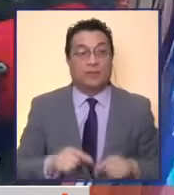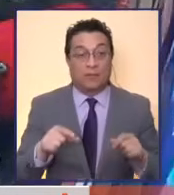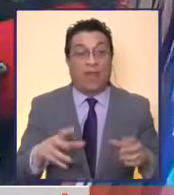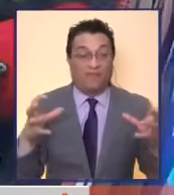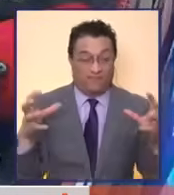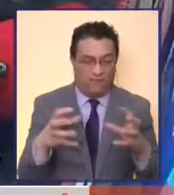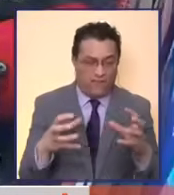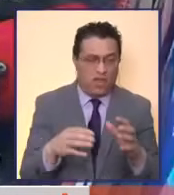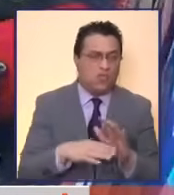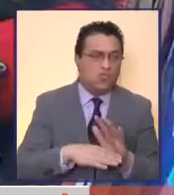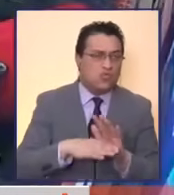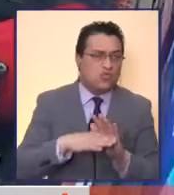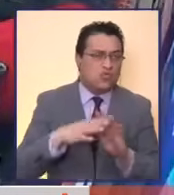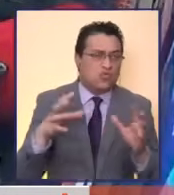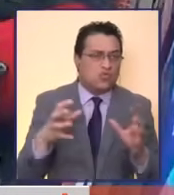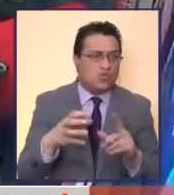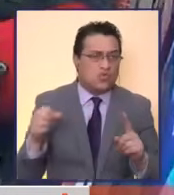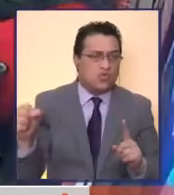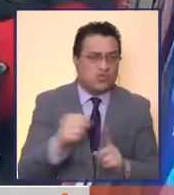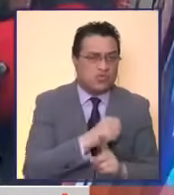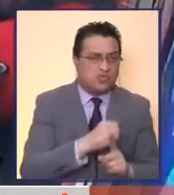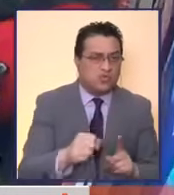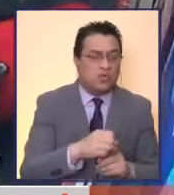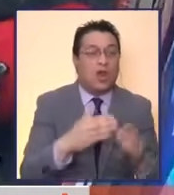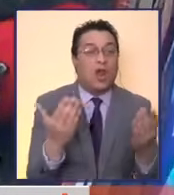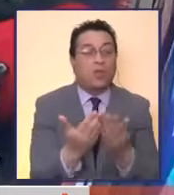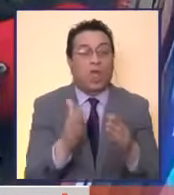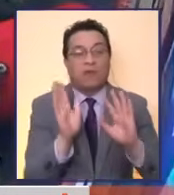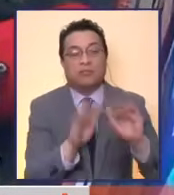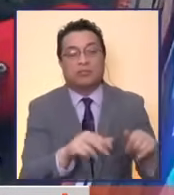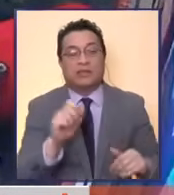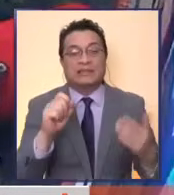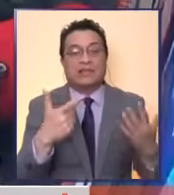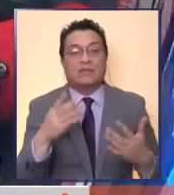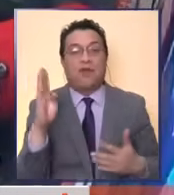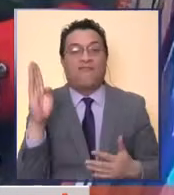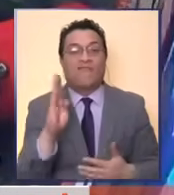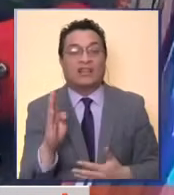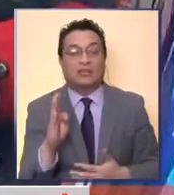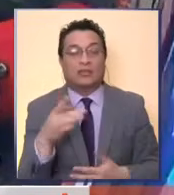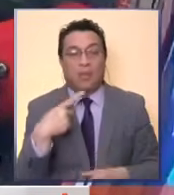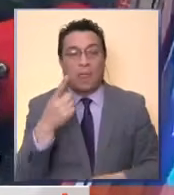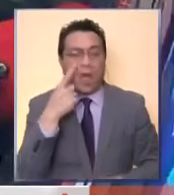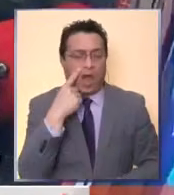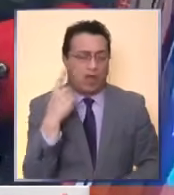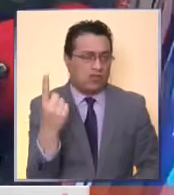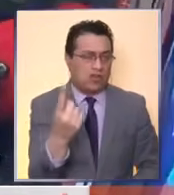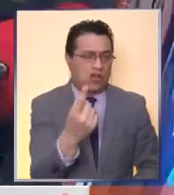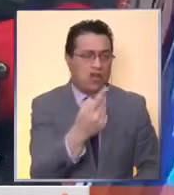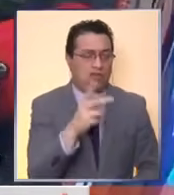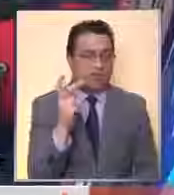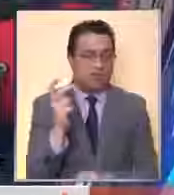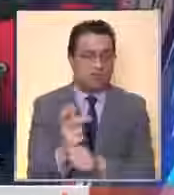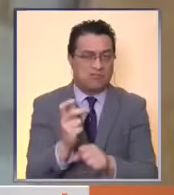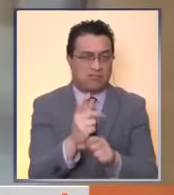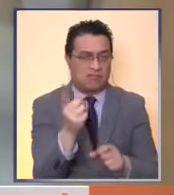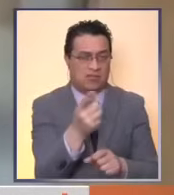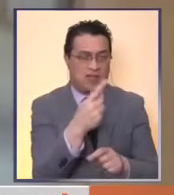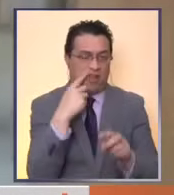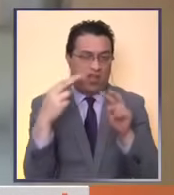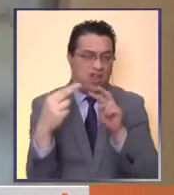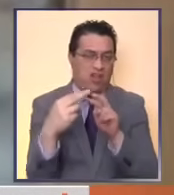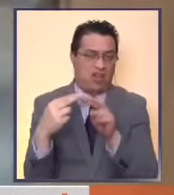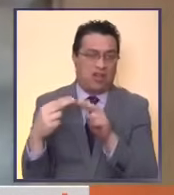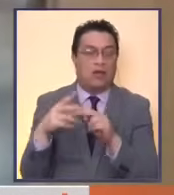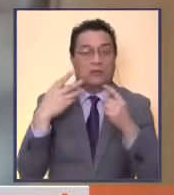fue aumentando. Dejó definitivamente el colegio en séptimo básico. Comenzó a ser reconocido en el mundo del AMPA. Al menos habría